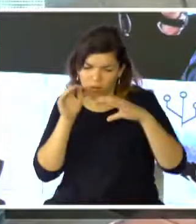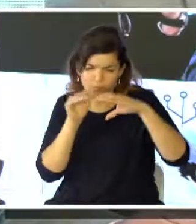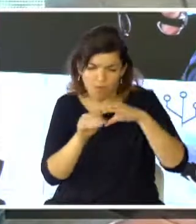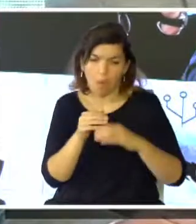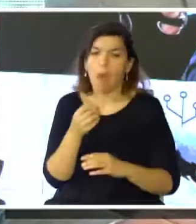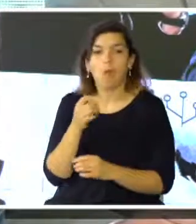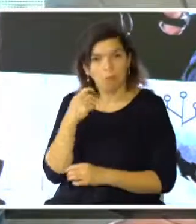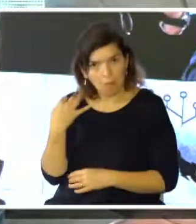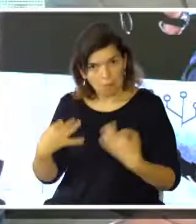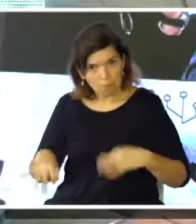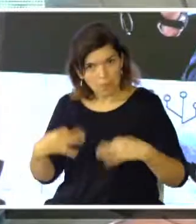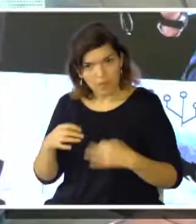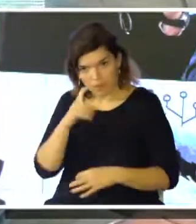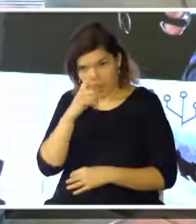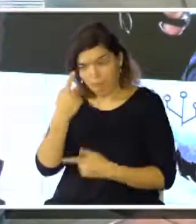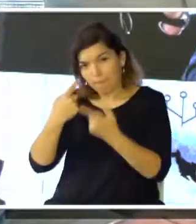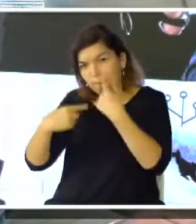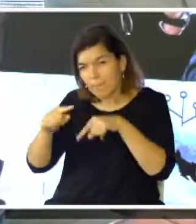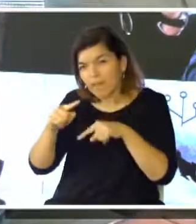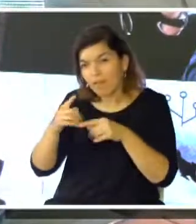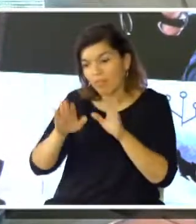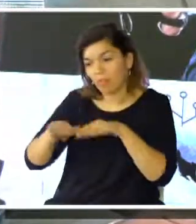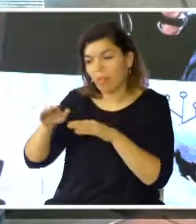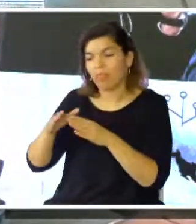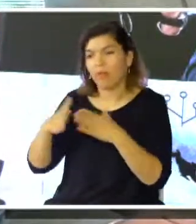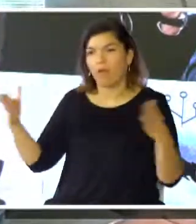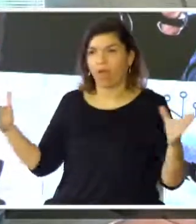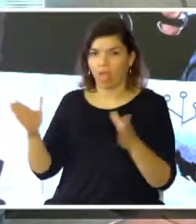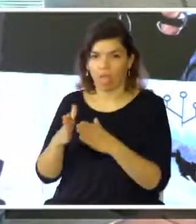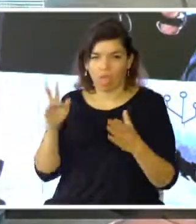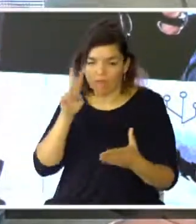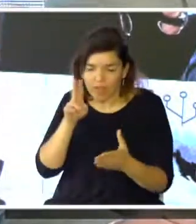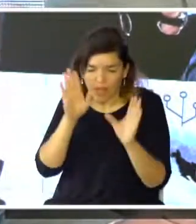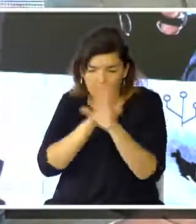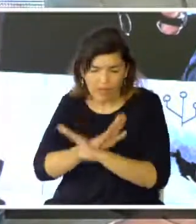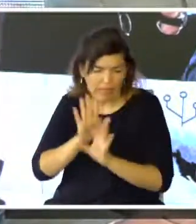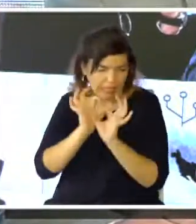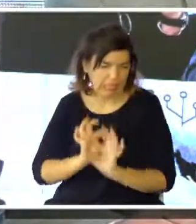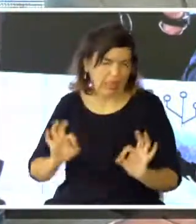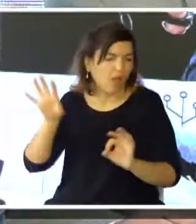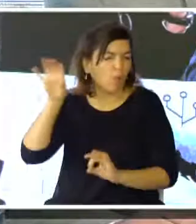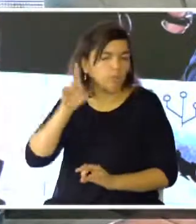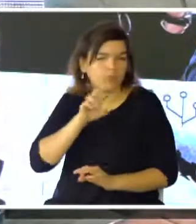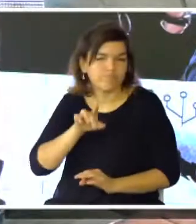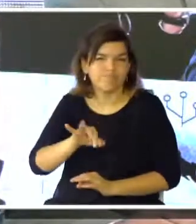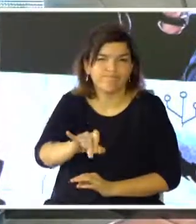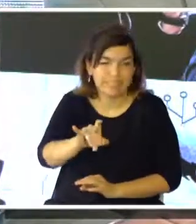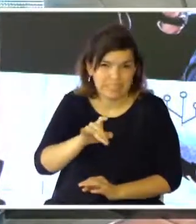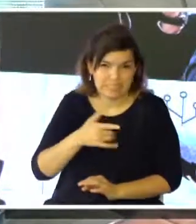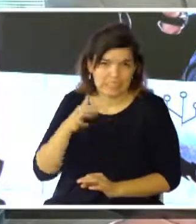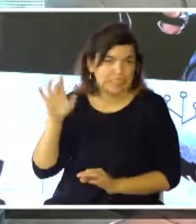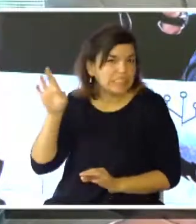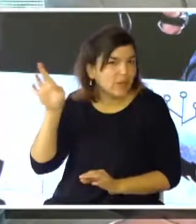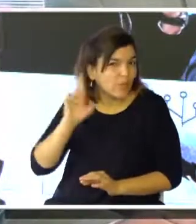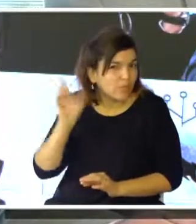fabulosos pero un conducto puede ser tan grande como esto donde no se ve nada y sólo se escuchan unas cucarachas divinas que deben ser así de grandes se escucha